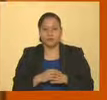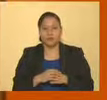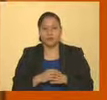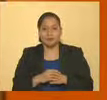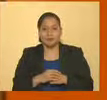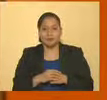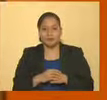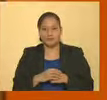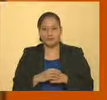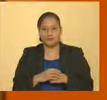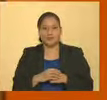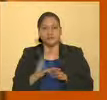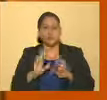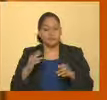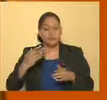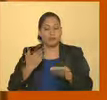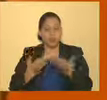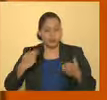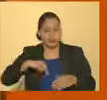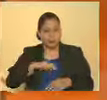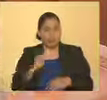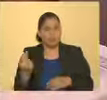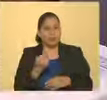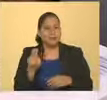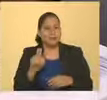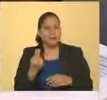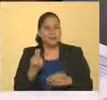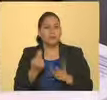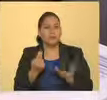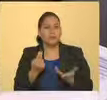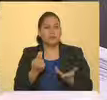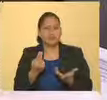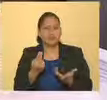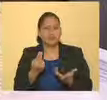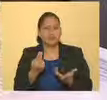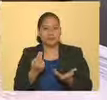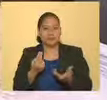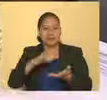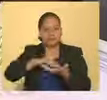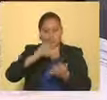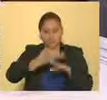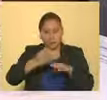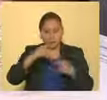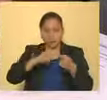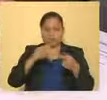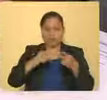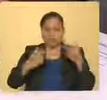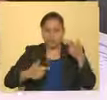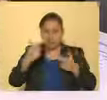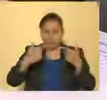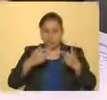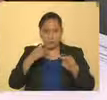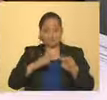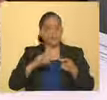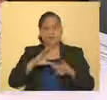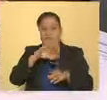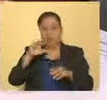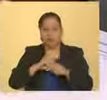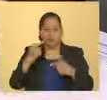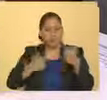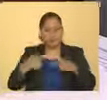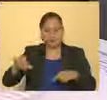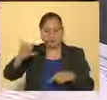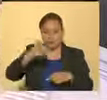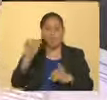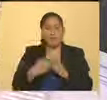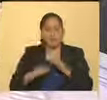está. Ok. Vamos a necesitar entonces harina, leche. ¿Leche? ¿Toda la leche? Toda la leche. Si nos hace